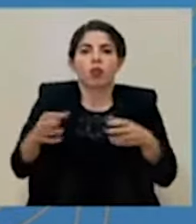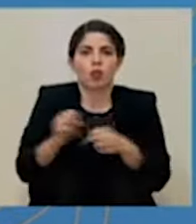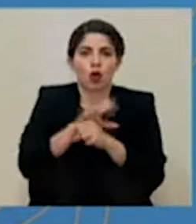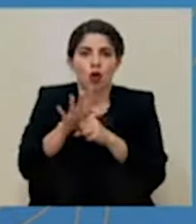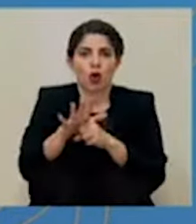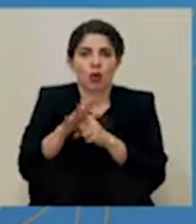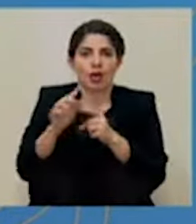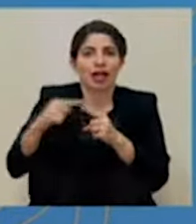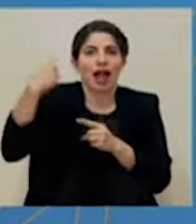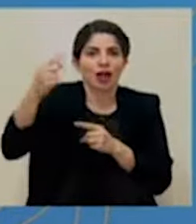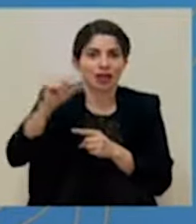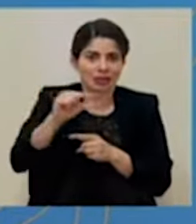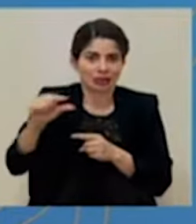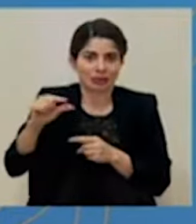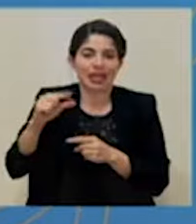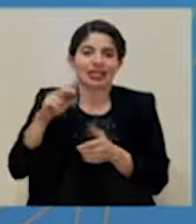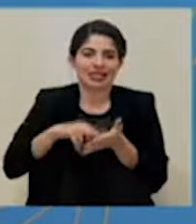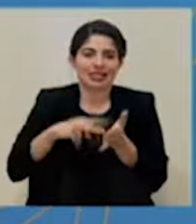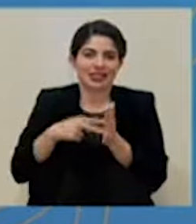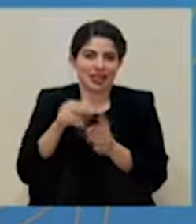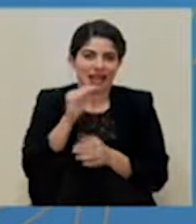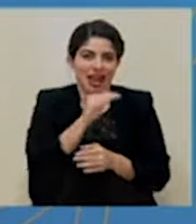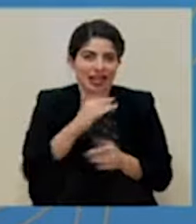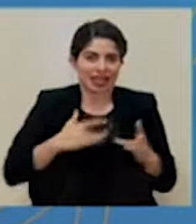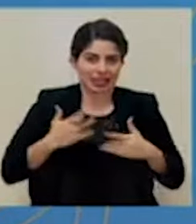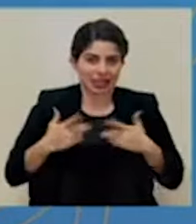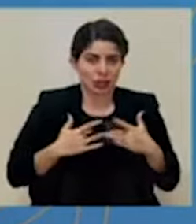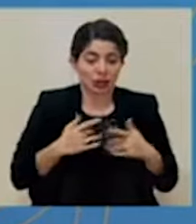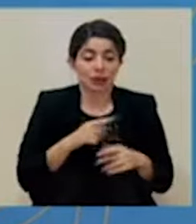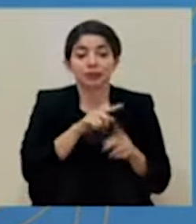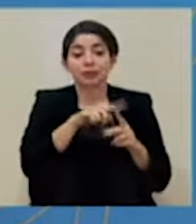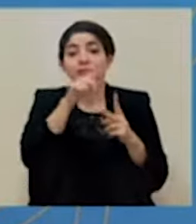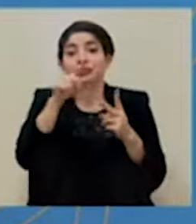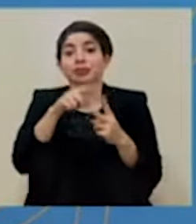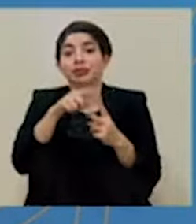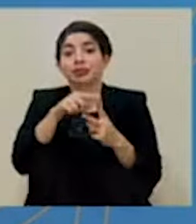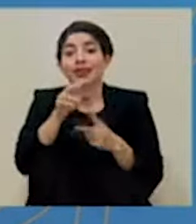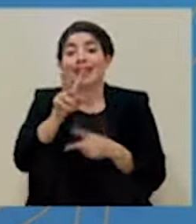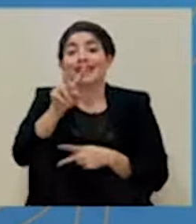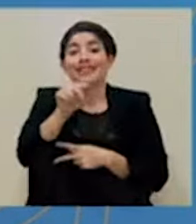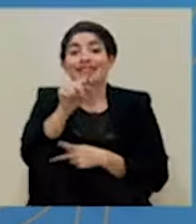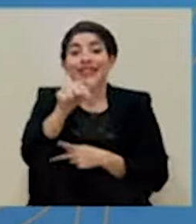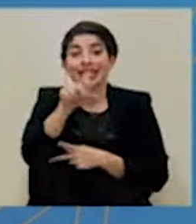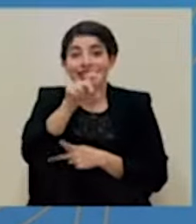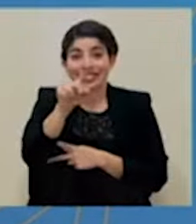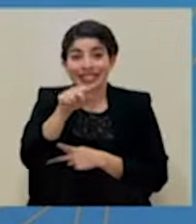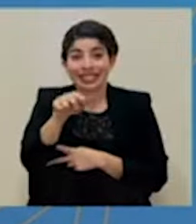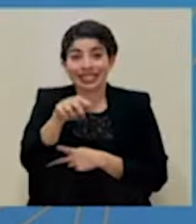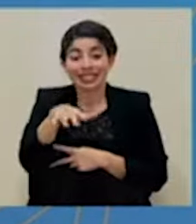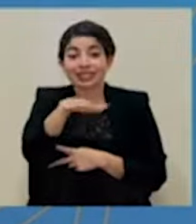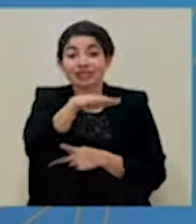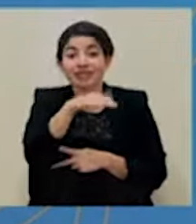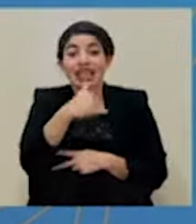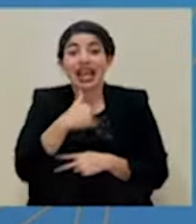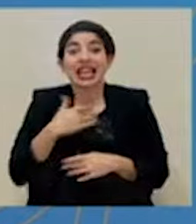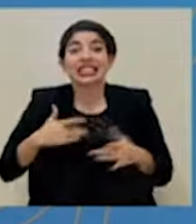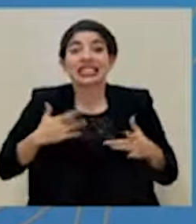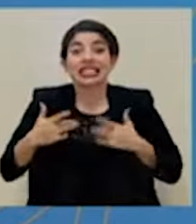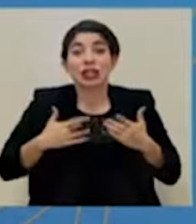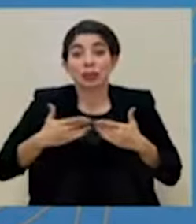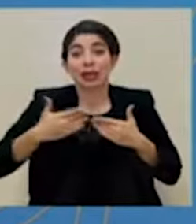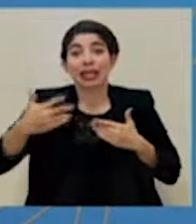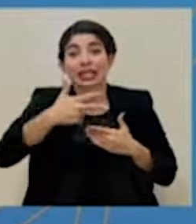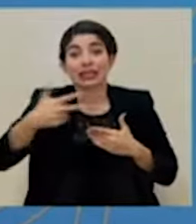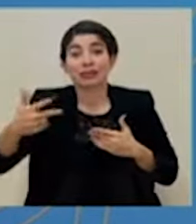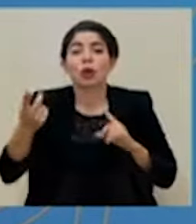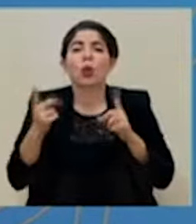semanas siguientes. En el caso de Vázquez de Coronado, los distritos que están bajo condición de alerta sindrómica por las últimas tres semanas